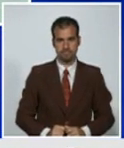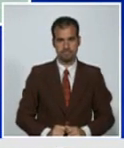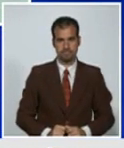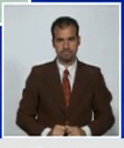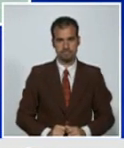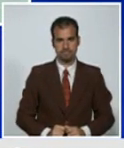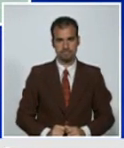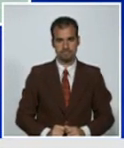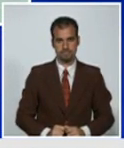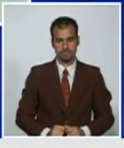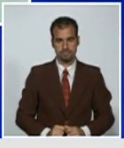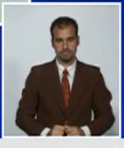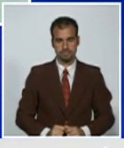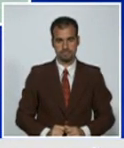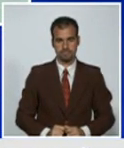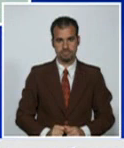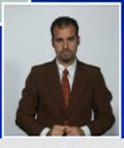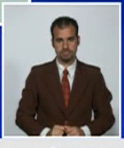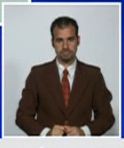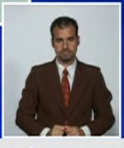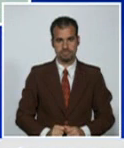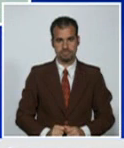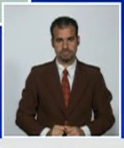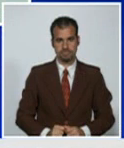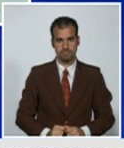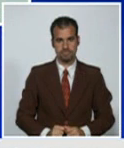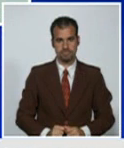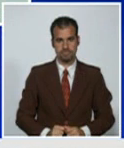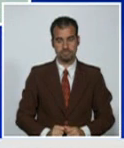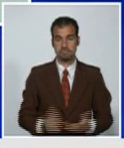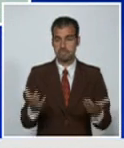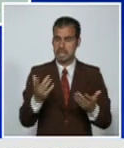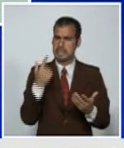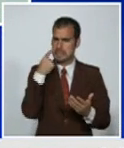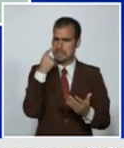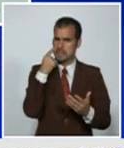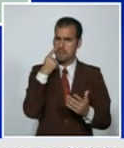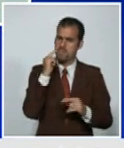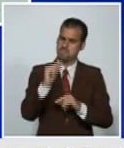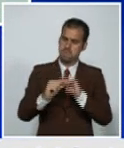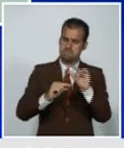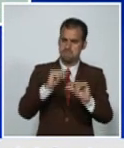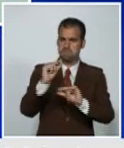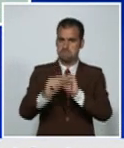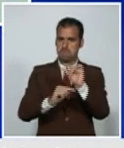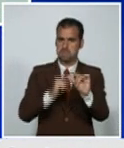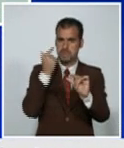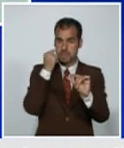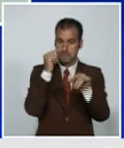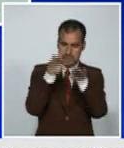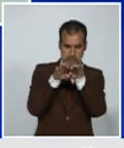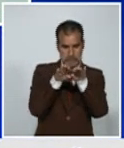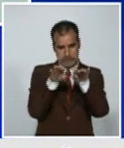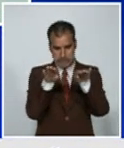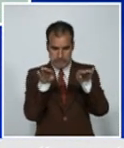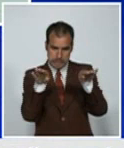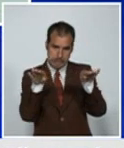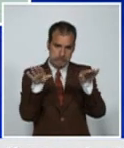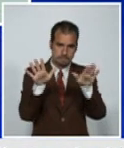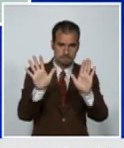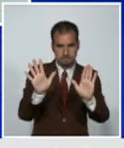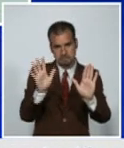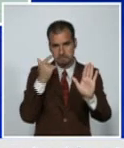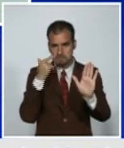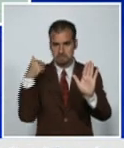Podemos decir que si bien ha ido manteniendo una cifra de casos